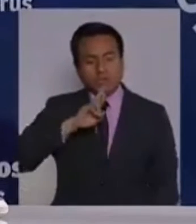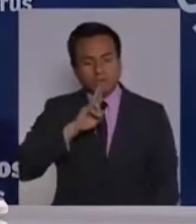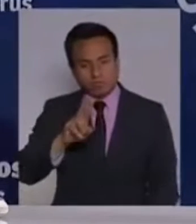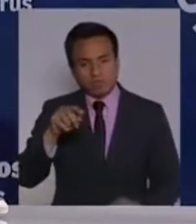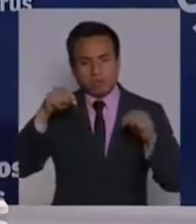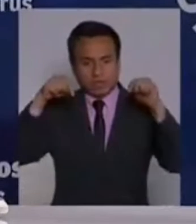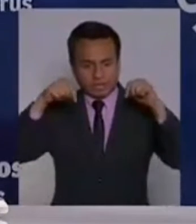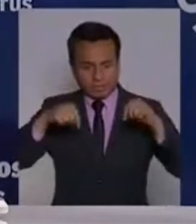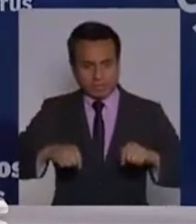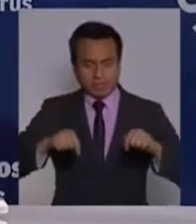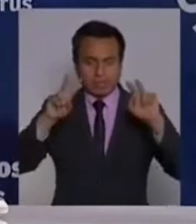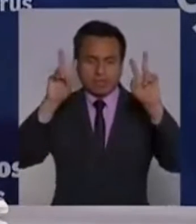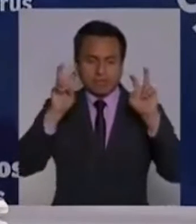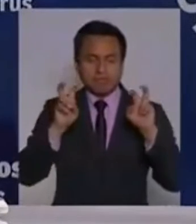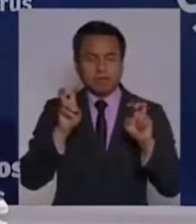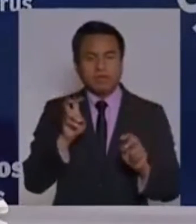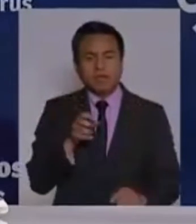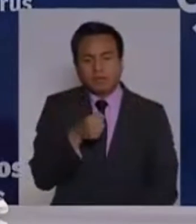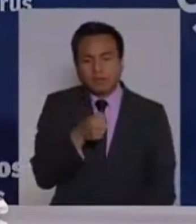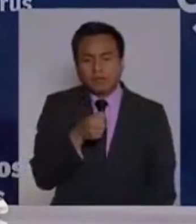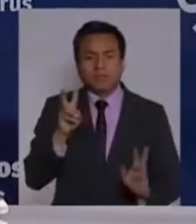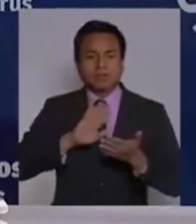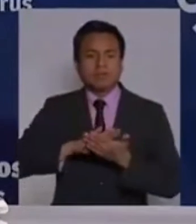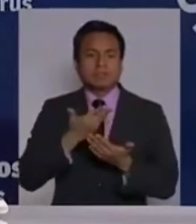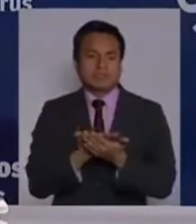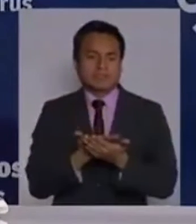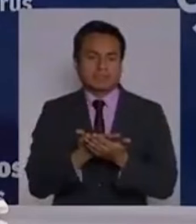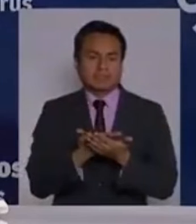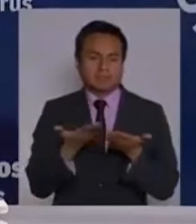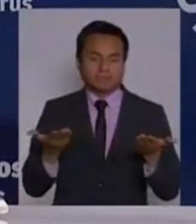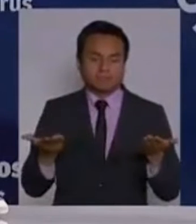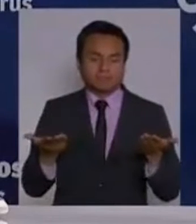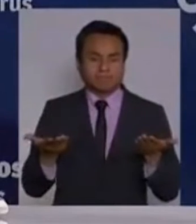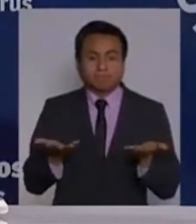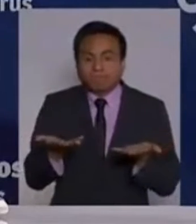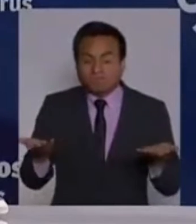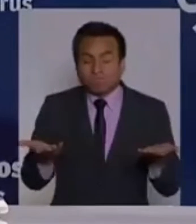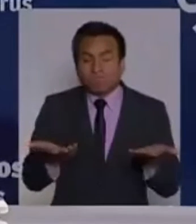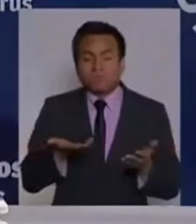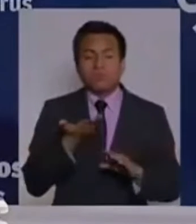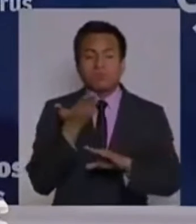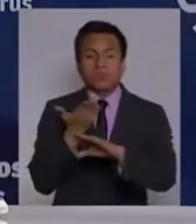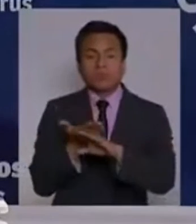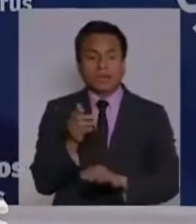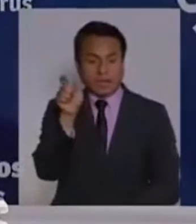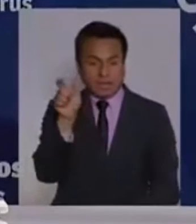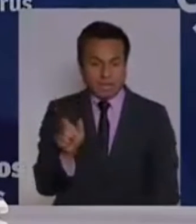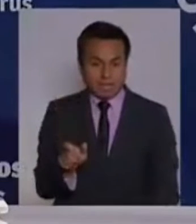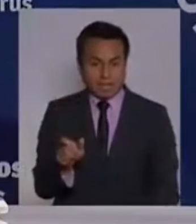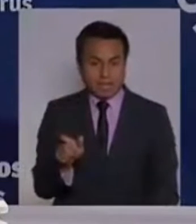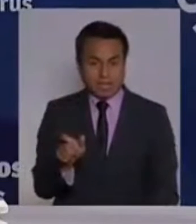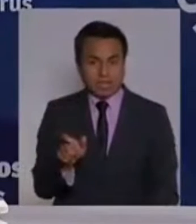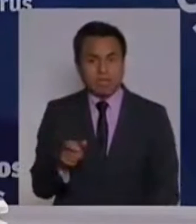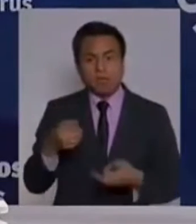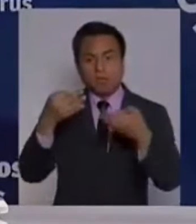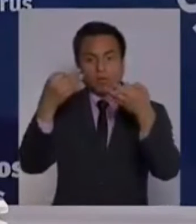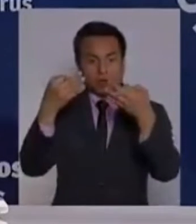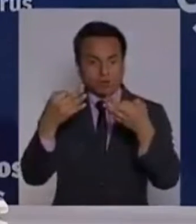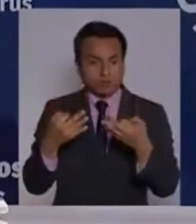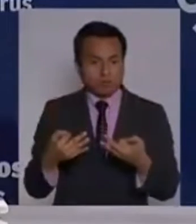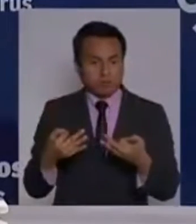aquí una un punto de prensa que es sanitario por lo tanto debe ir y a él que cuando corresponda